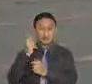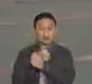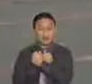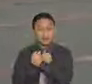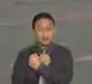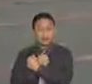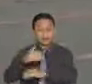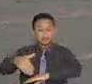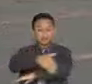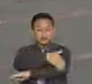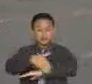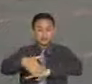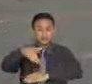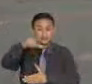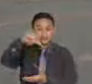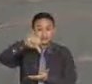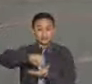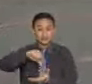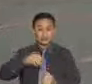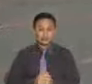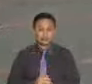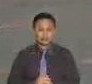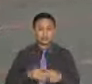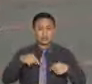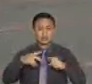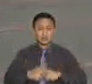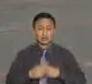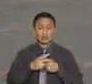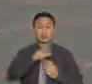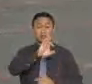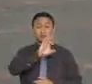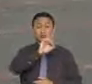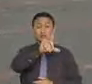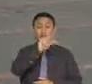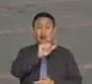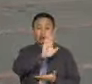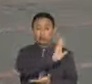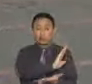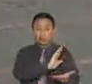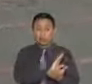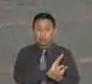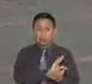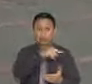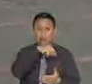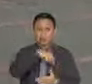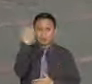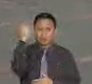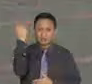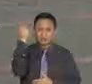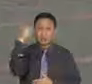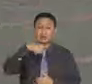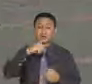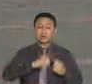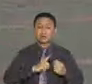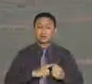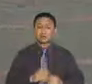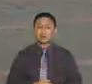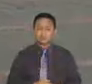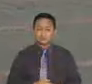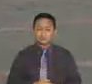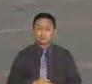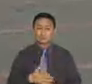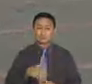nuestras calles del casco colonial una tradición que inició en el barrio la tola que también es un barrio muy tradicional de nuestra ciudad